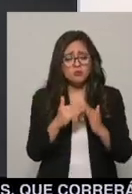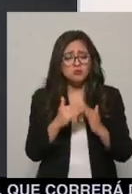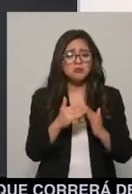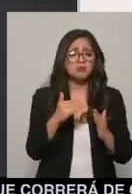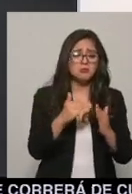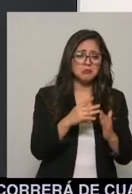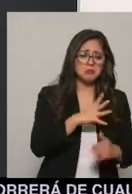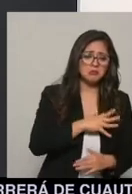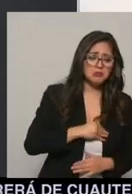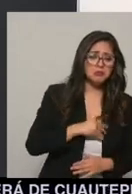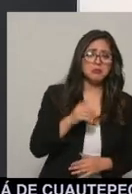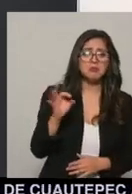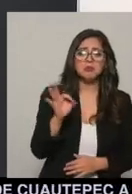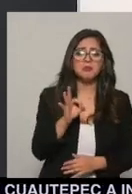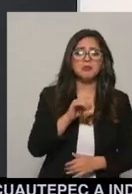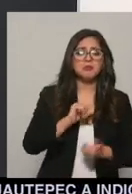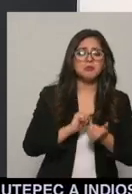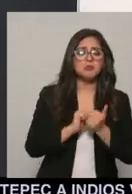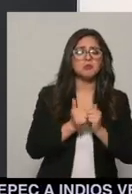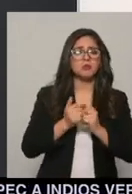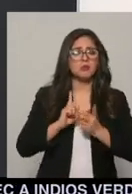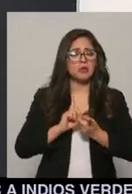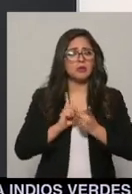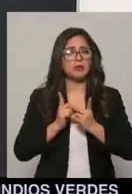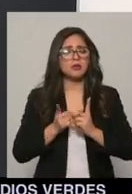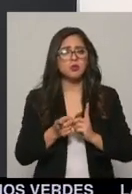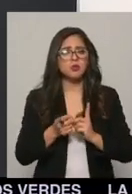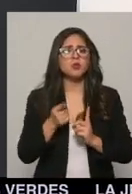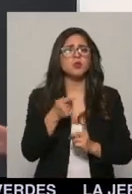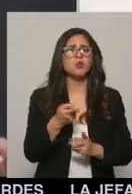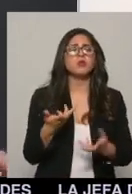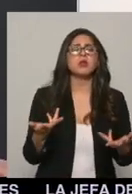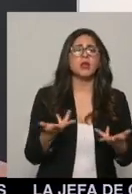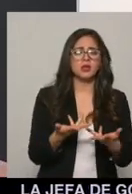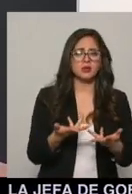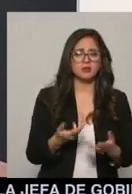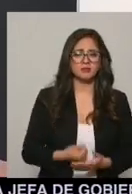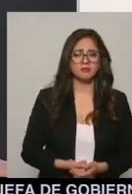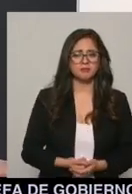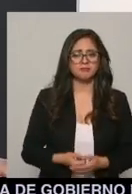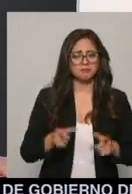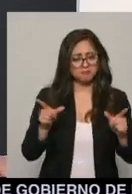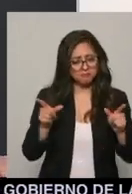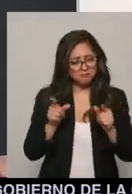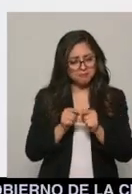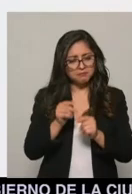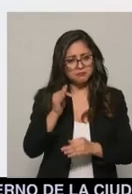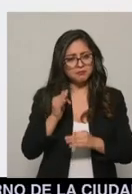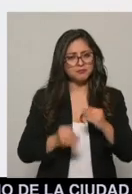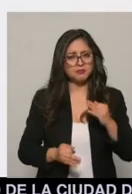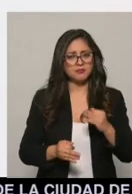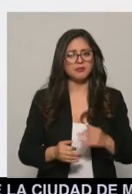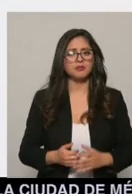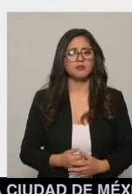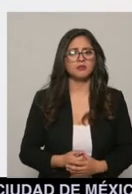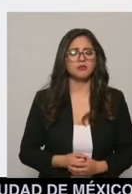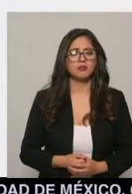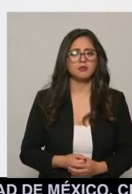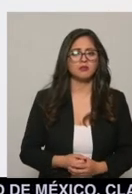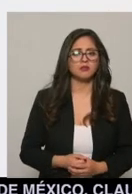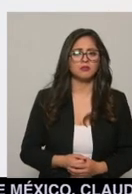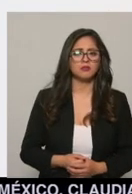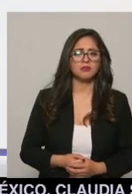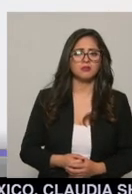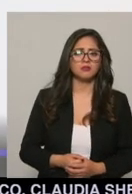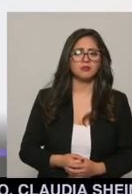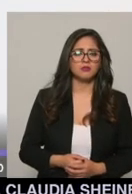está atravesando por un problema de depresión severo, y qué hacer ante este caso. Una conclusión final, maestro, por favor. Una conclusión final es